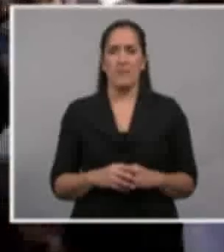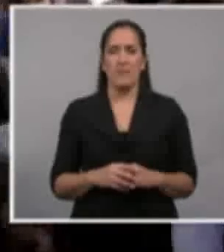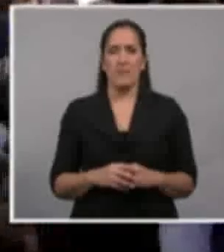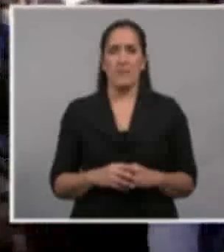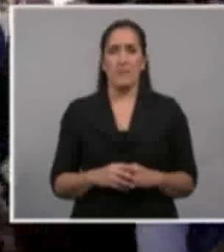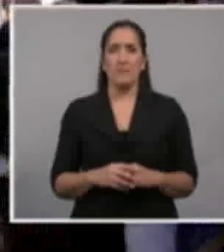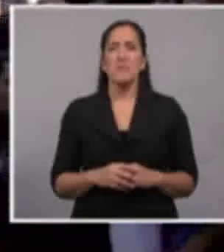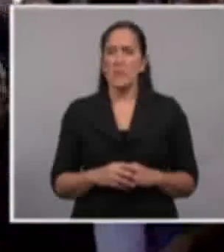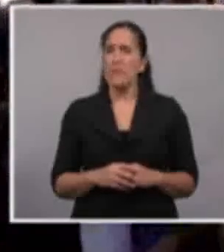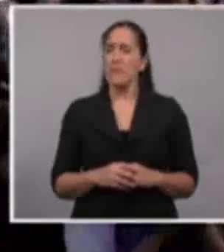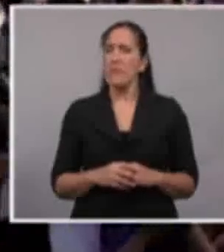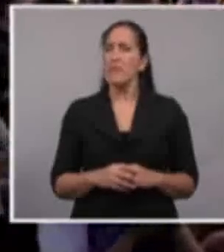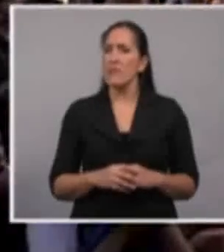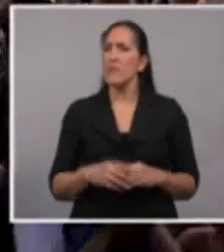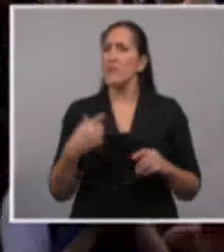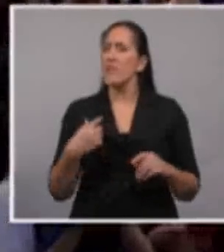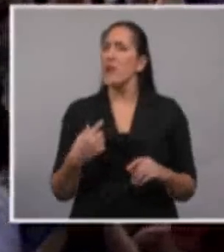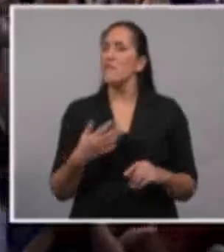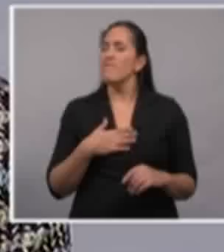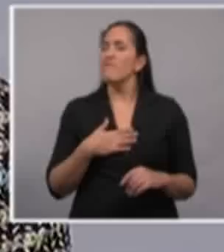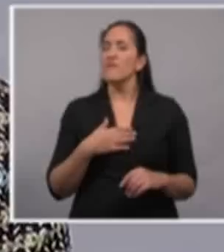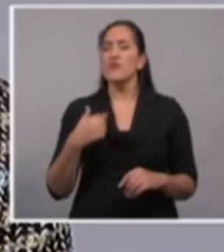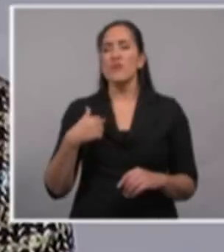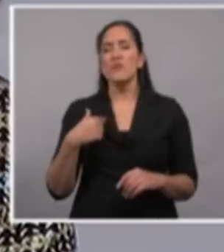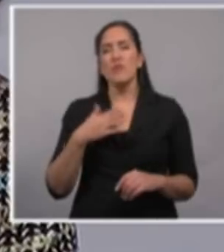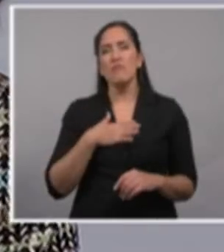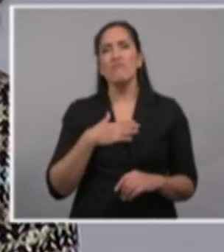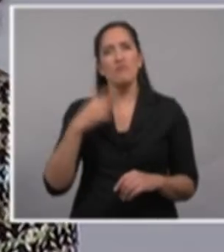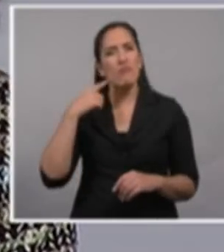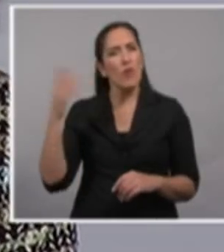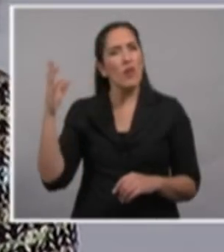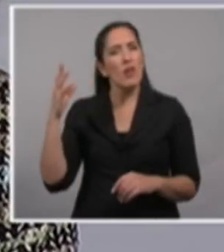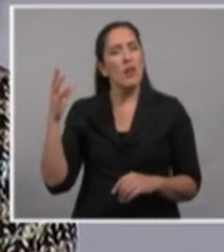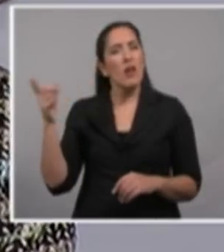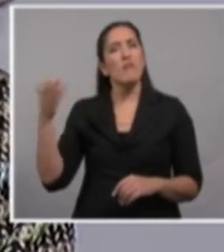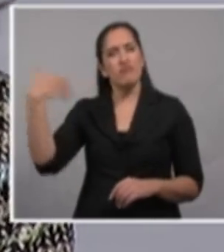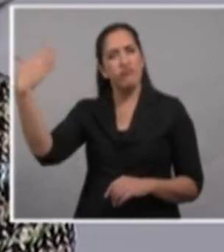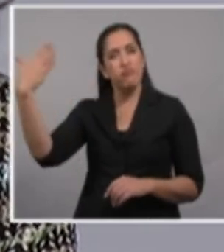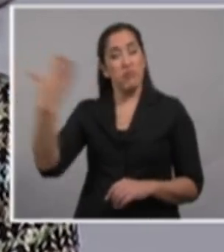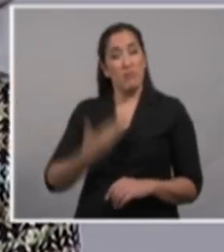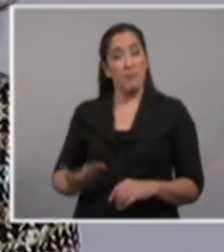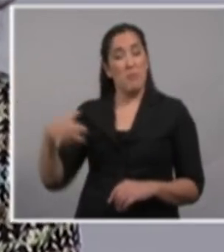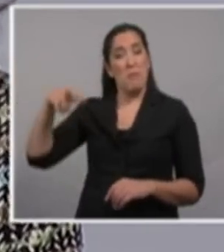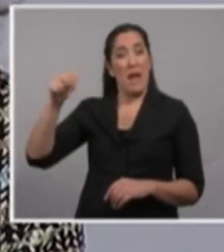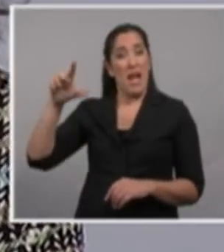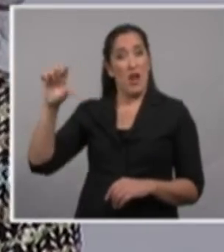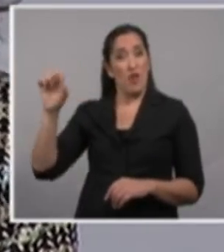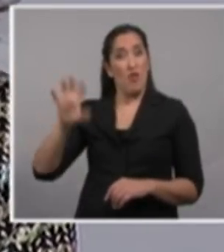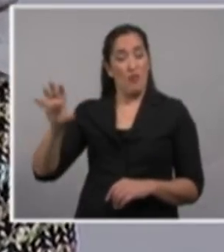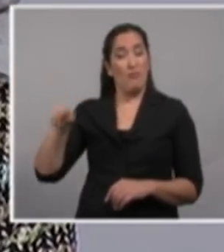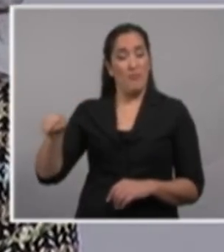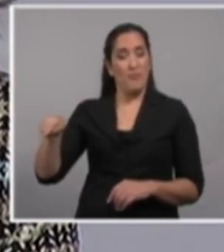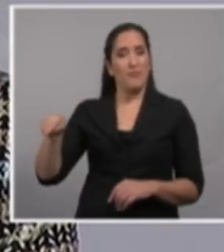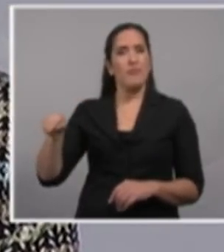Y porque creemos también, yo lo escuchaba a Paco hablar de todos los